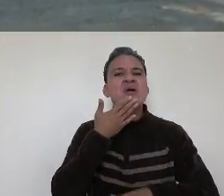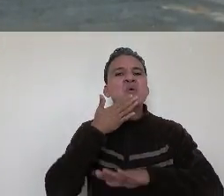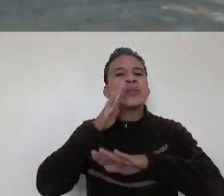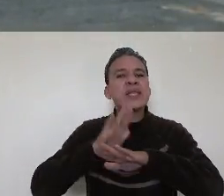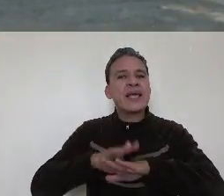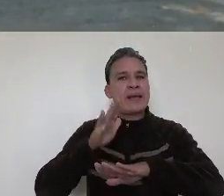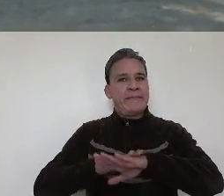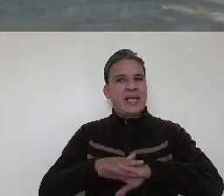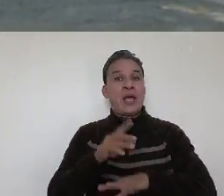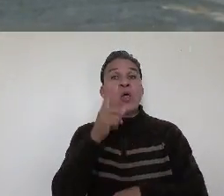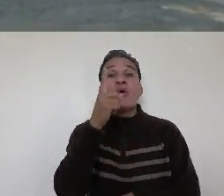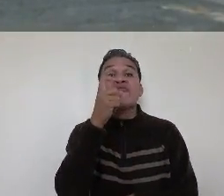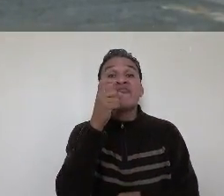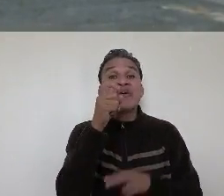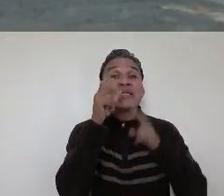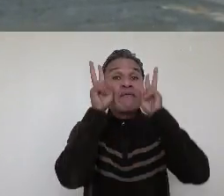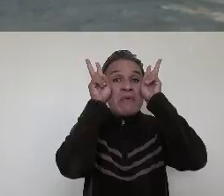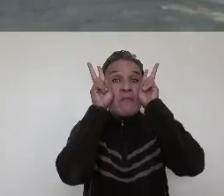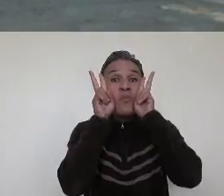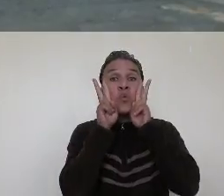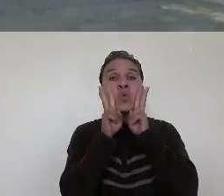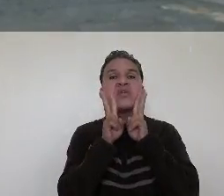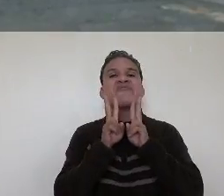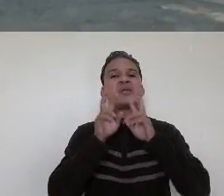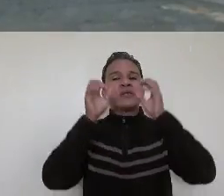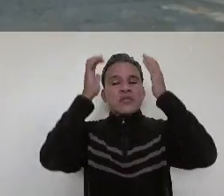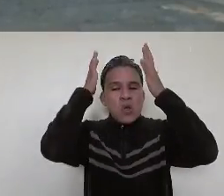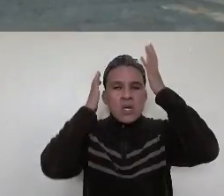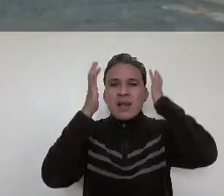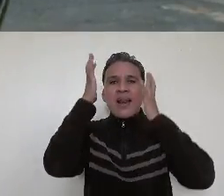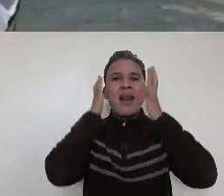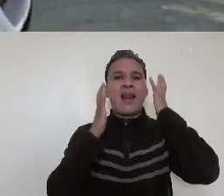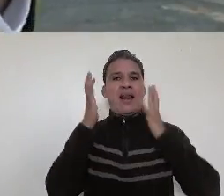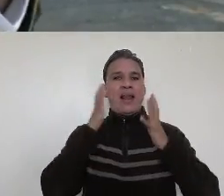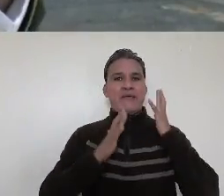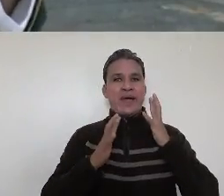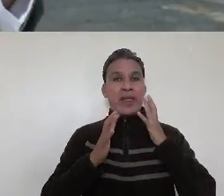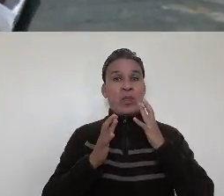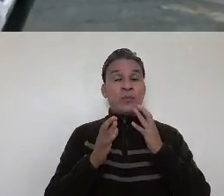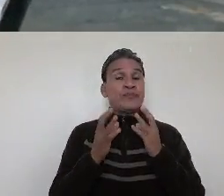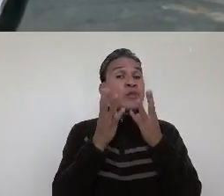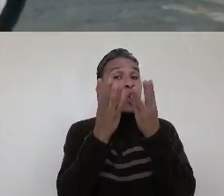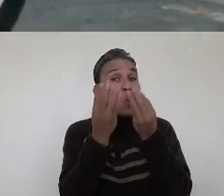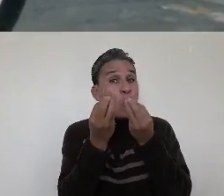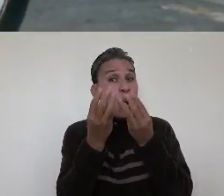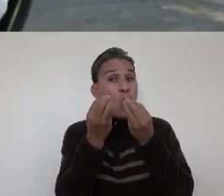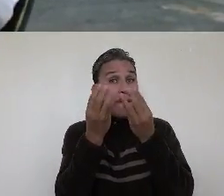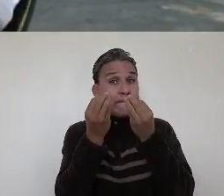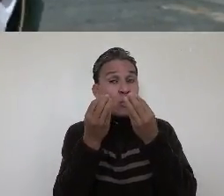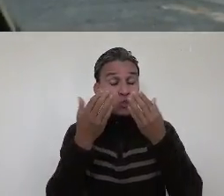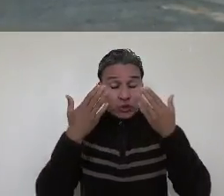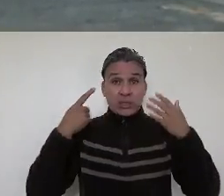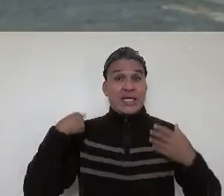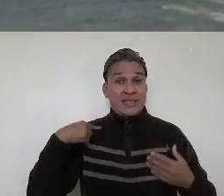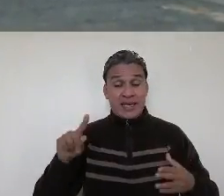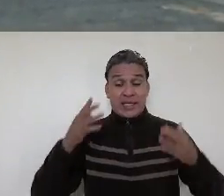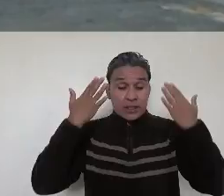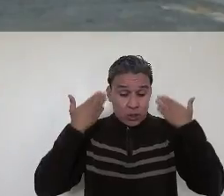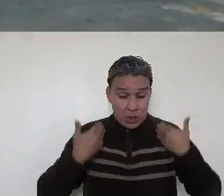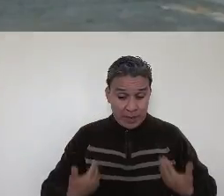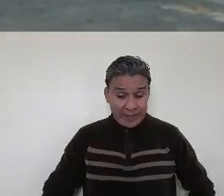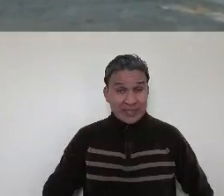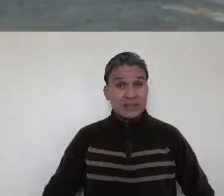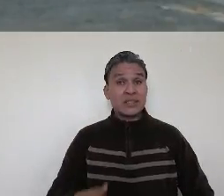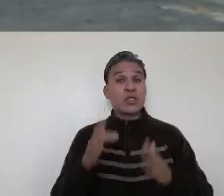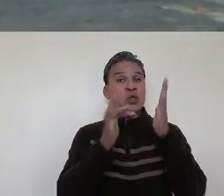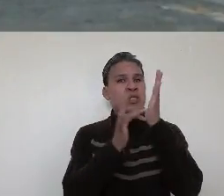había purificado, no se había lavado. Como aquellos que a lo mejor teniendo el vestido de Cristo no lo quisieron